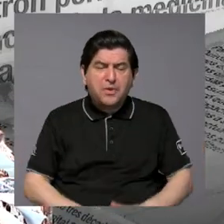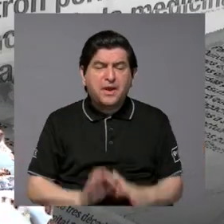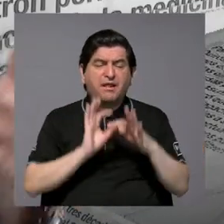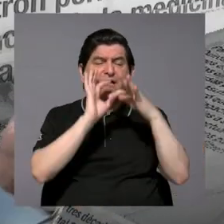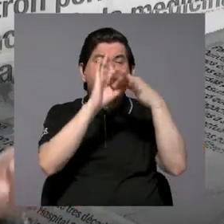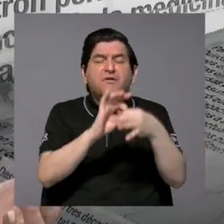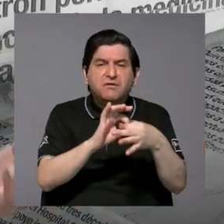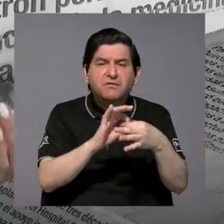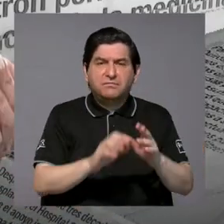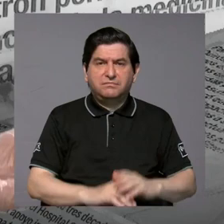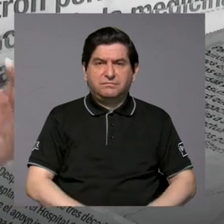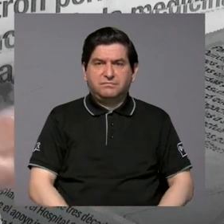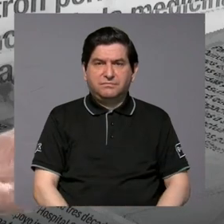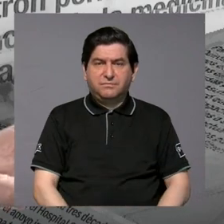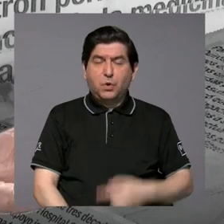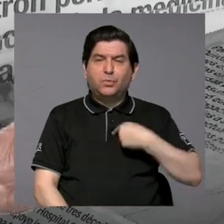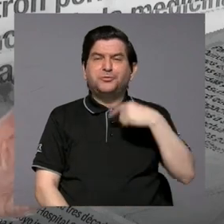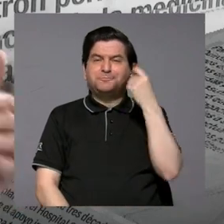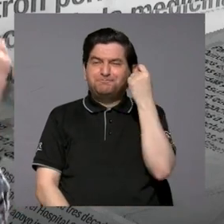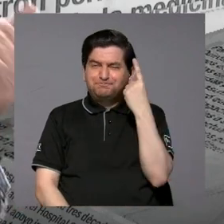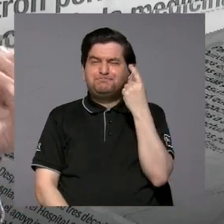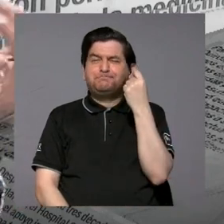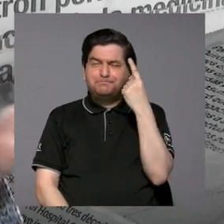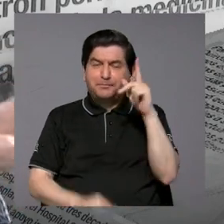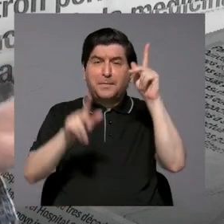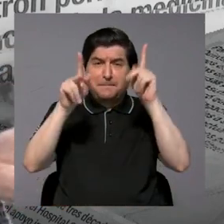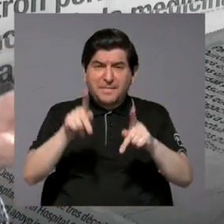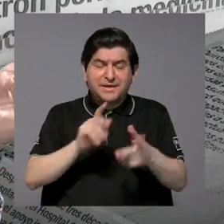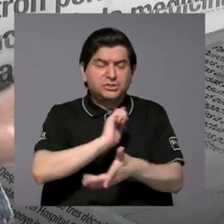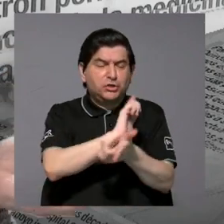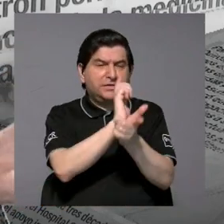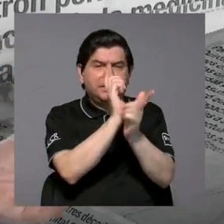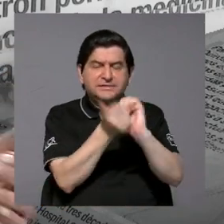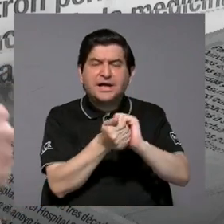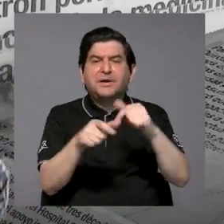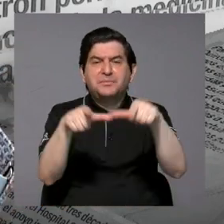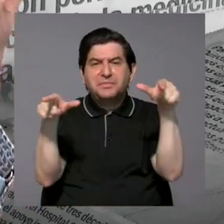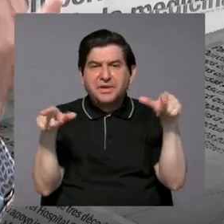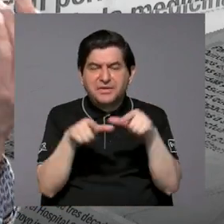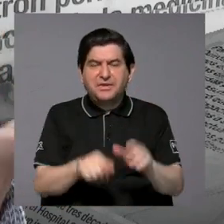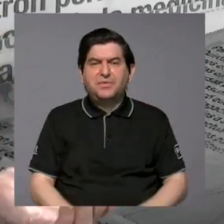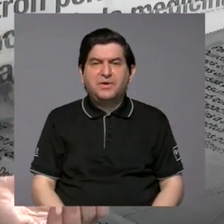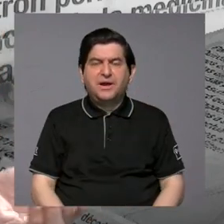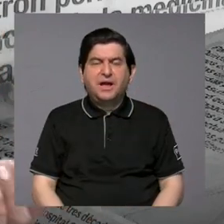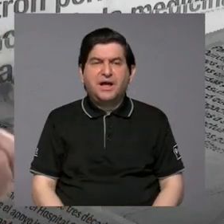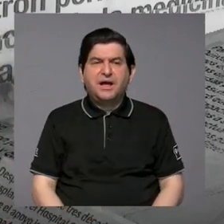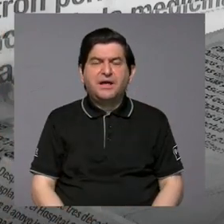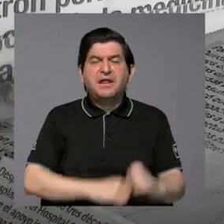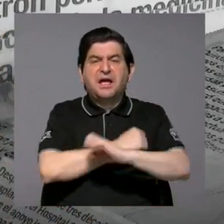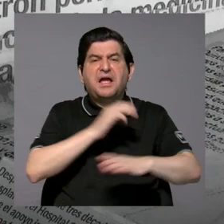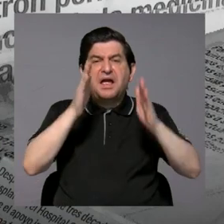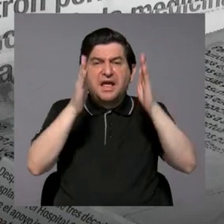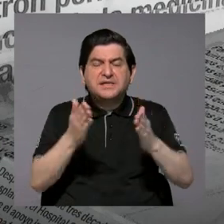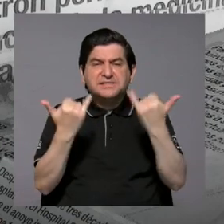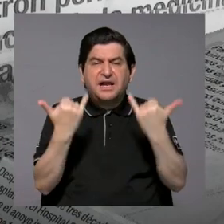vinculación y claro uno entiende la gente está cambiando de lugar tenemos más extranjeros